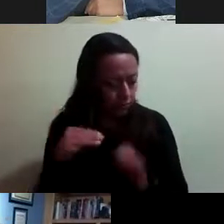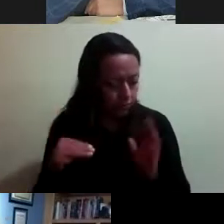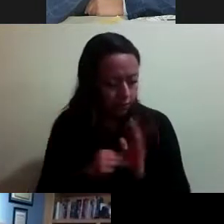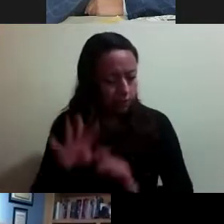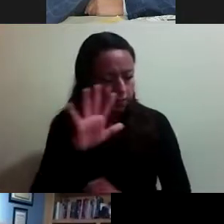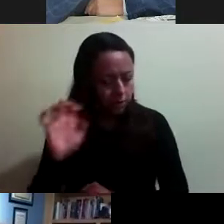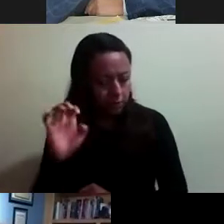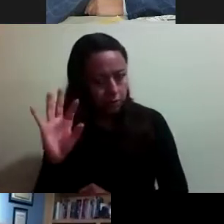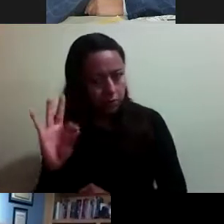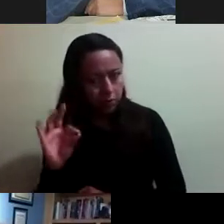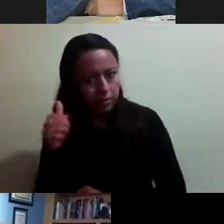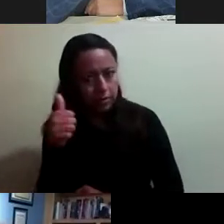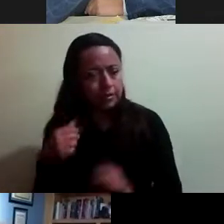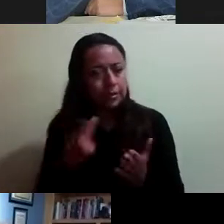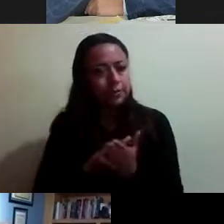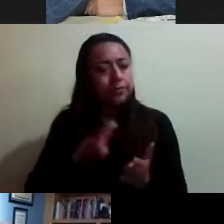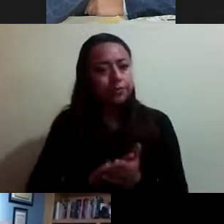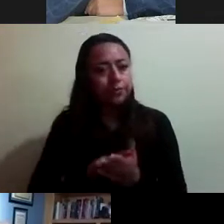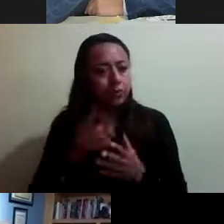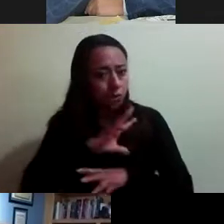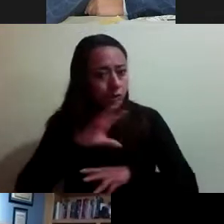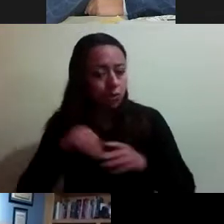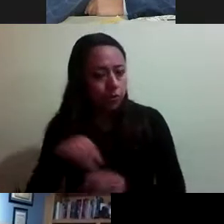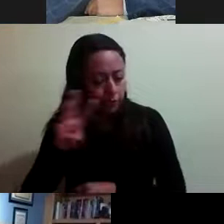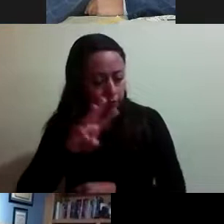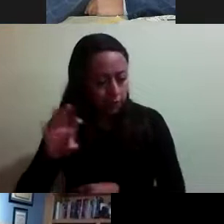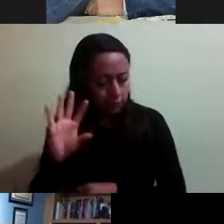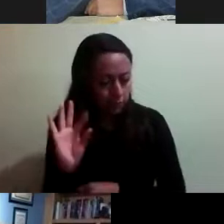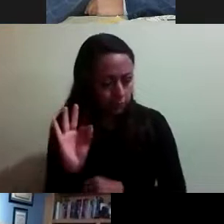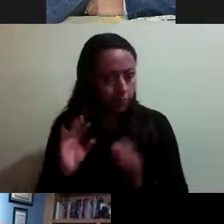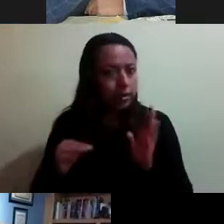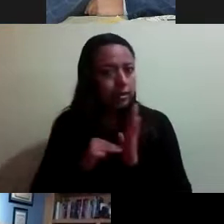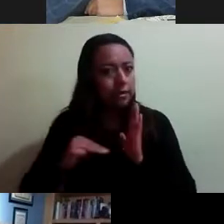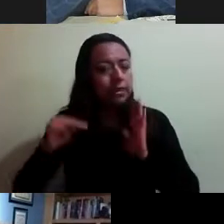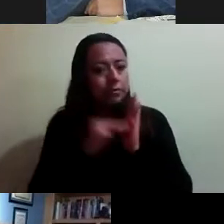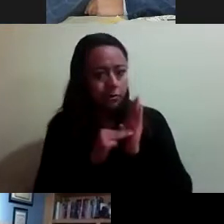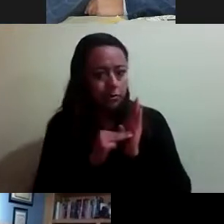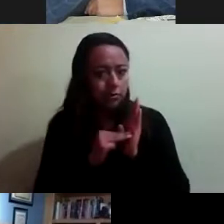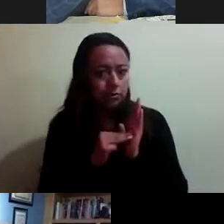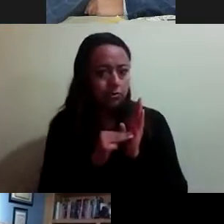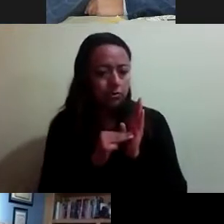156.636.546 pesos, que suman los 340 millones que se